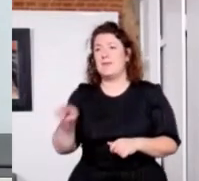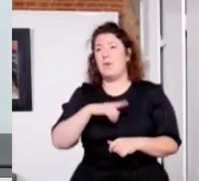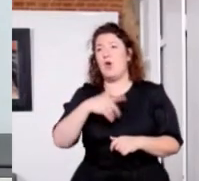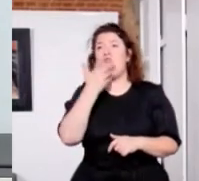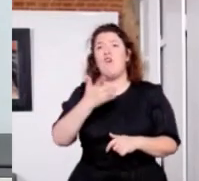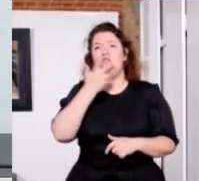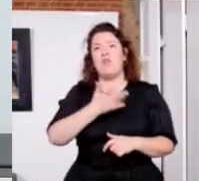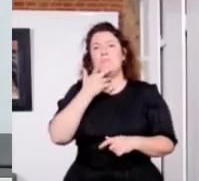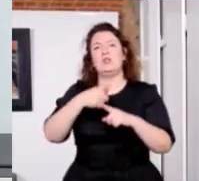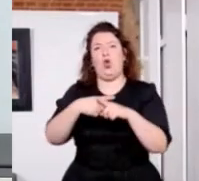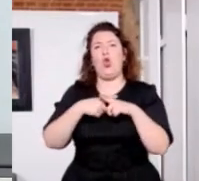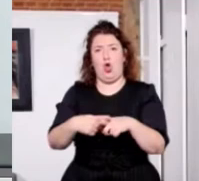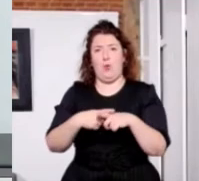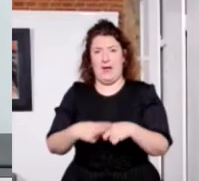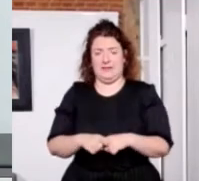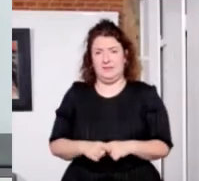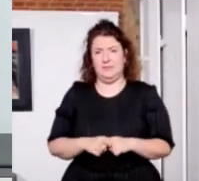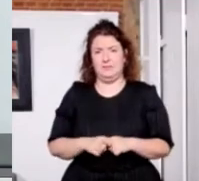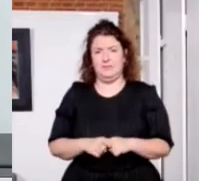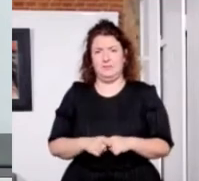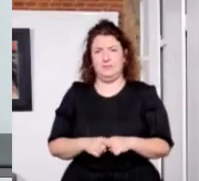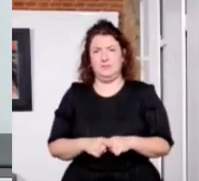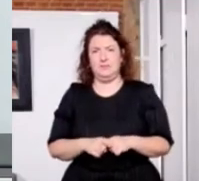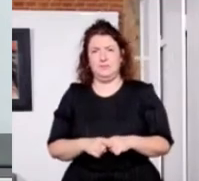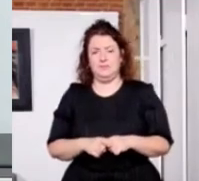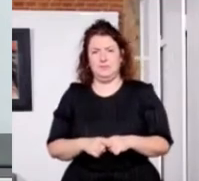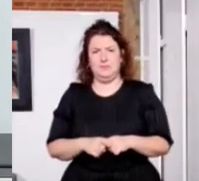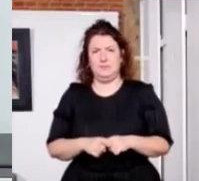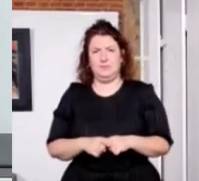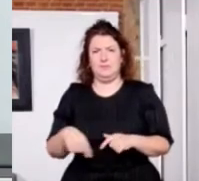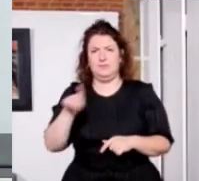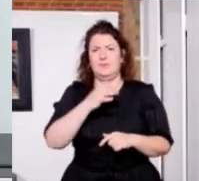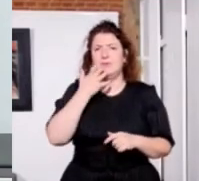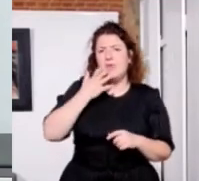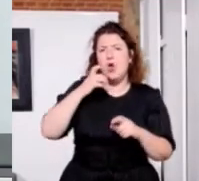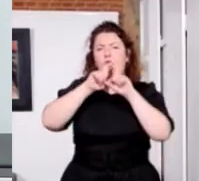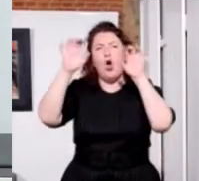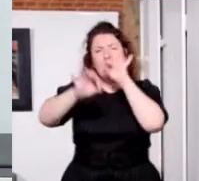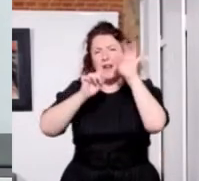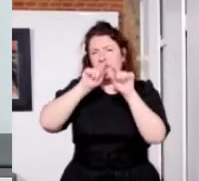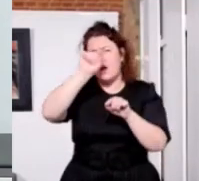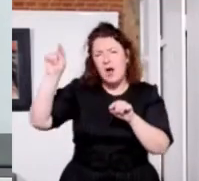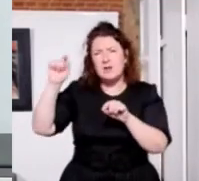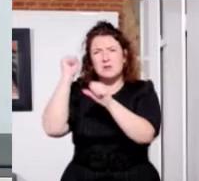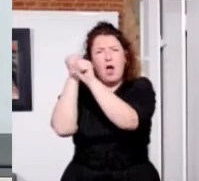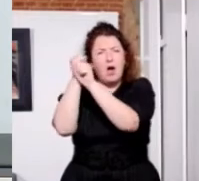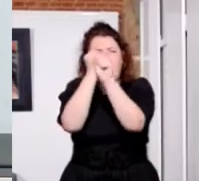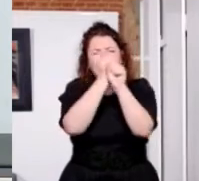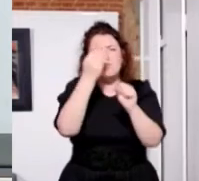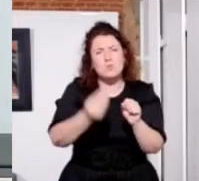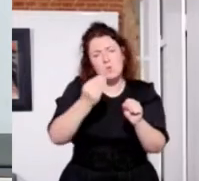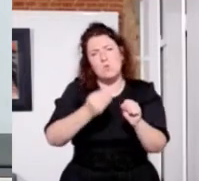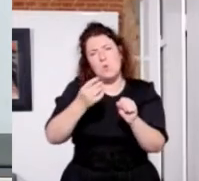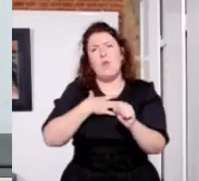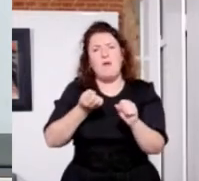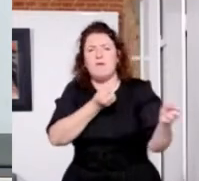conocimiento, compartir el mucho y buen trabajo que se hace desde muchas organizaciones para que esté al alcance de